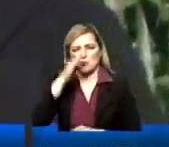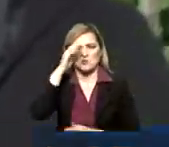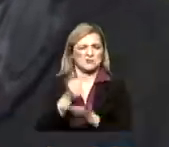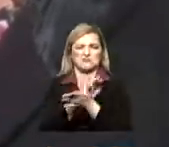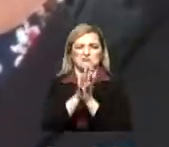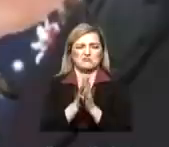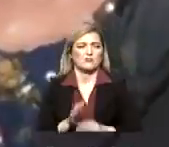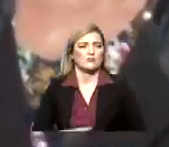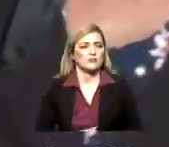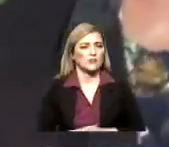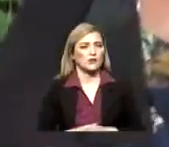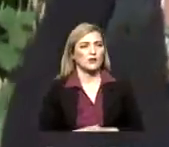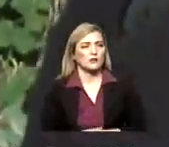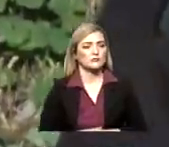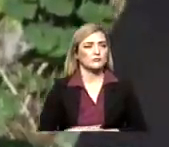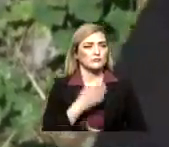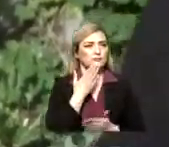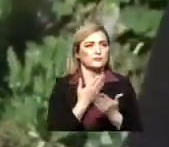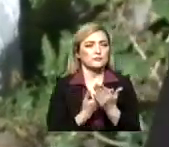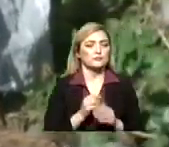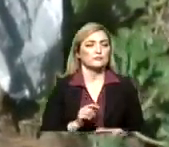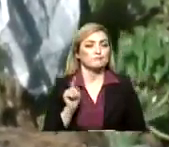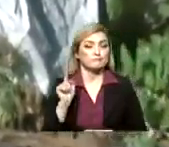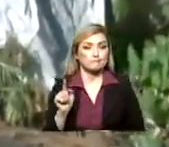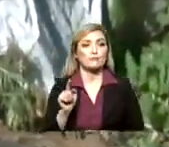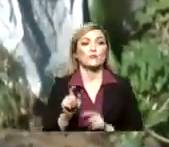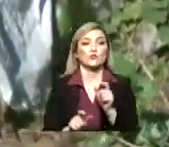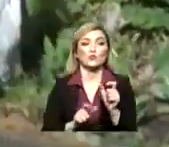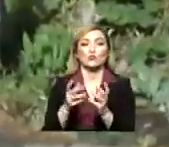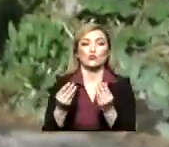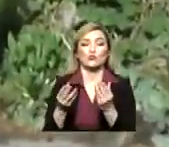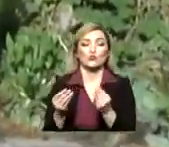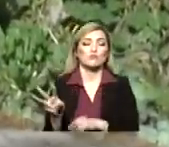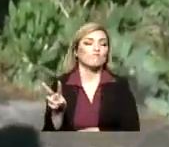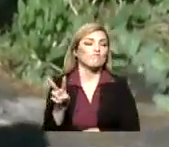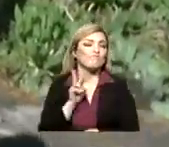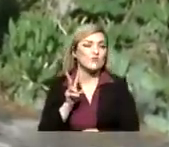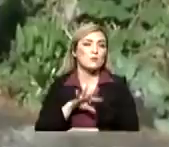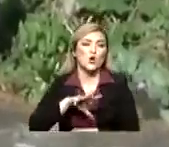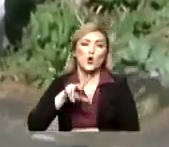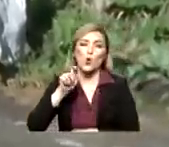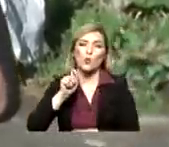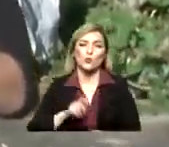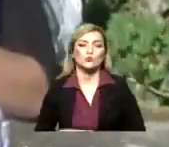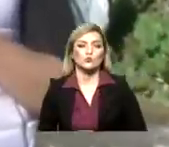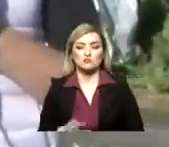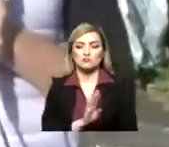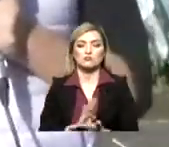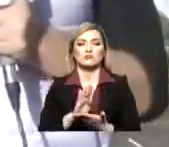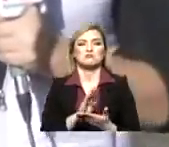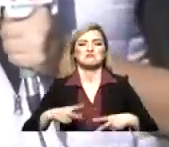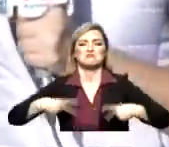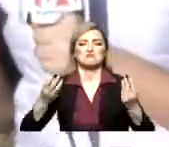policía. Ok, y como Luz, muchas gracias. Hay muchísimas personas que han sido víctimas de robos. En este barrio